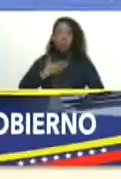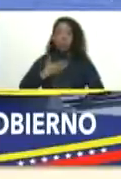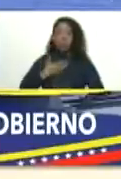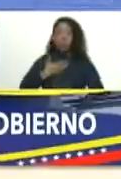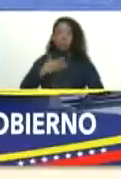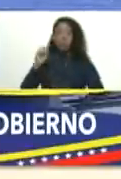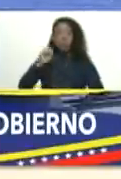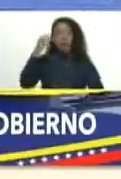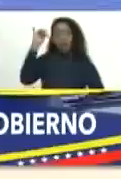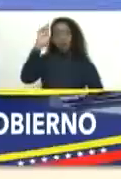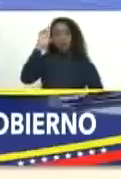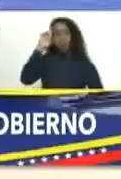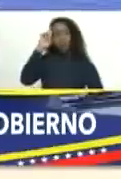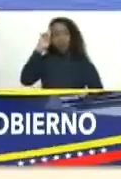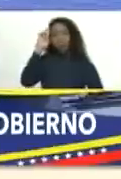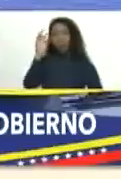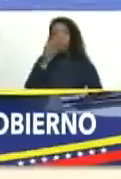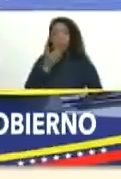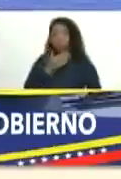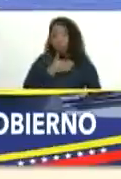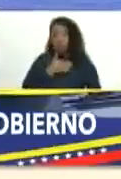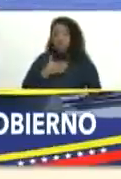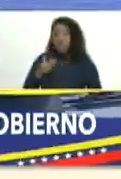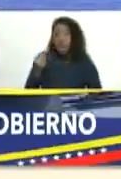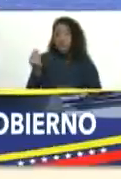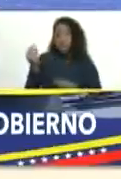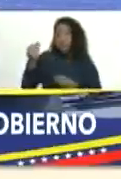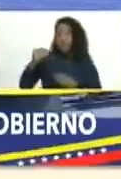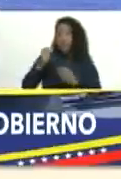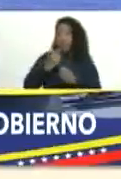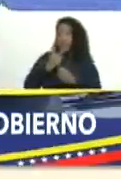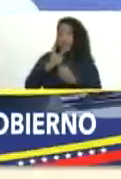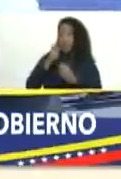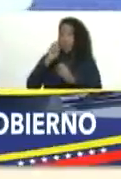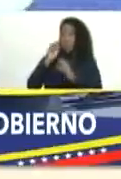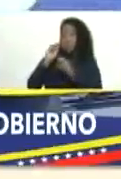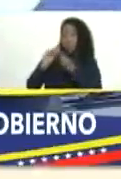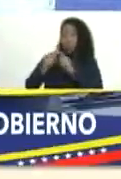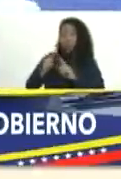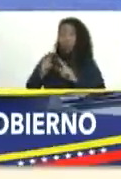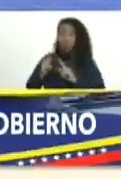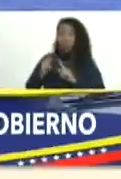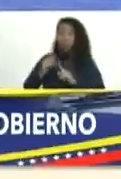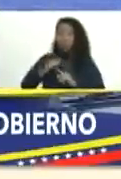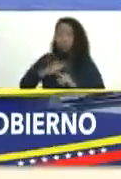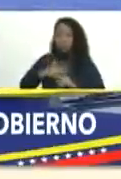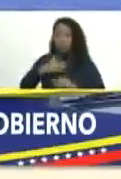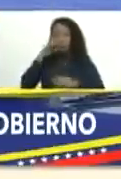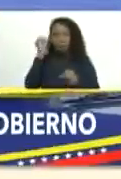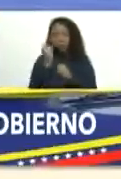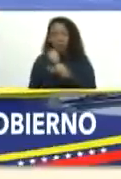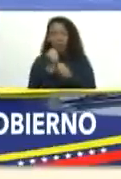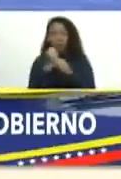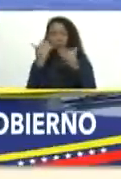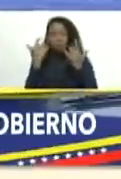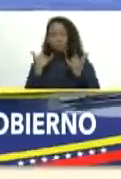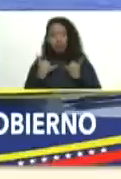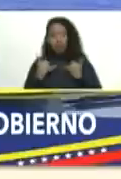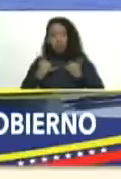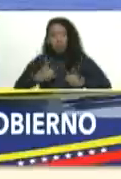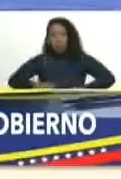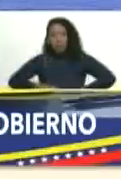quiere y le pone el turno, mete el palo, pues. Mete la línea entre dos. ¿Ah?